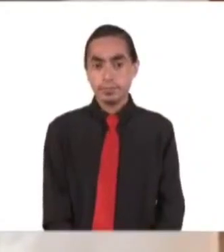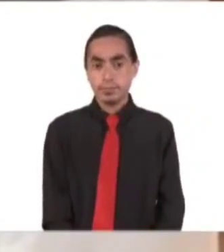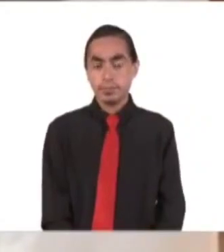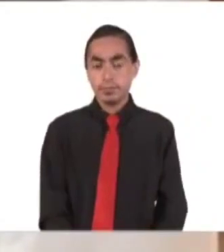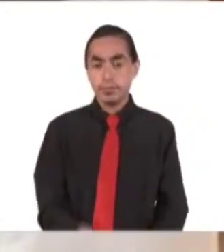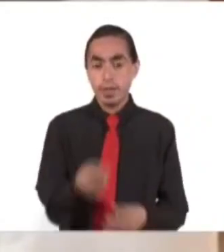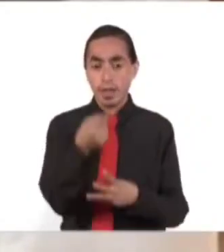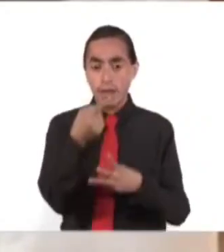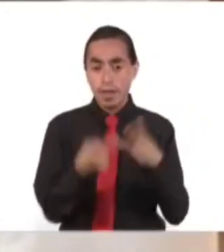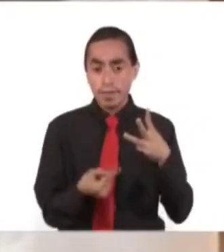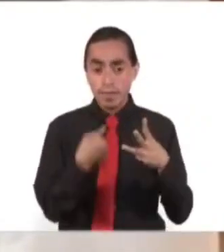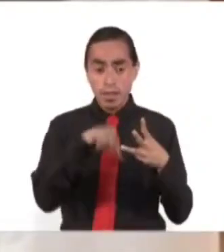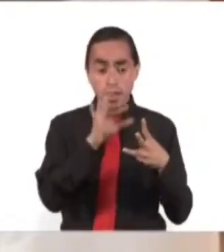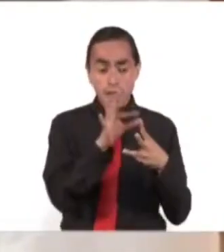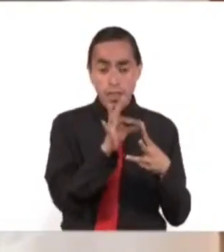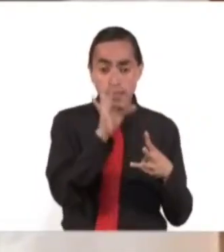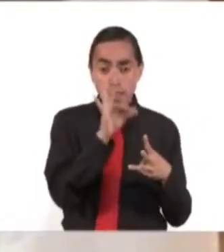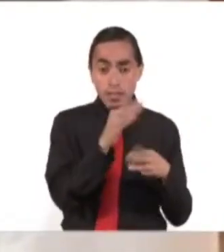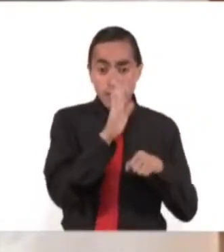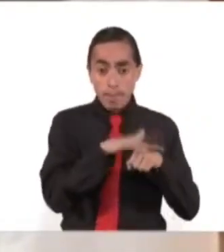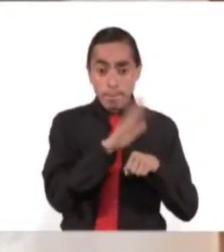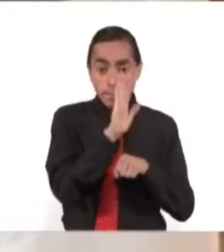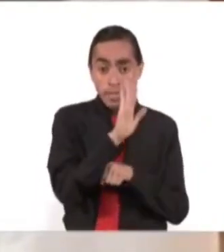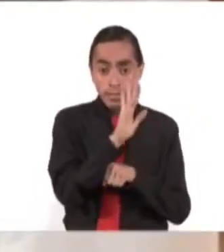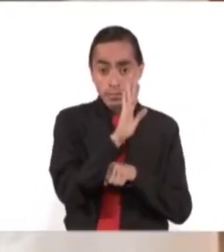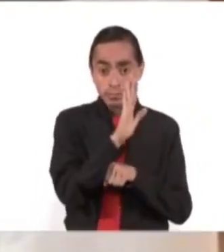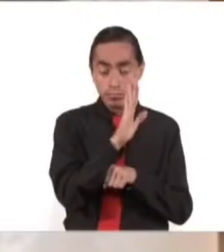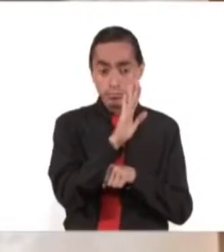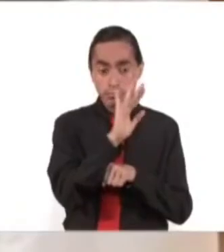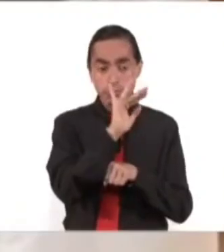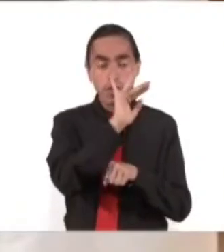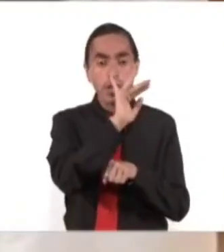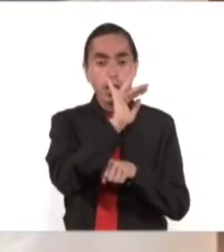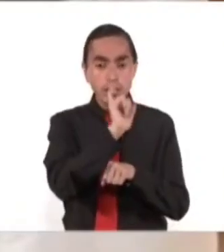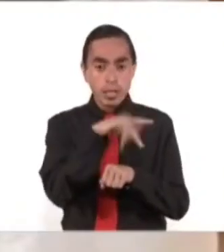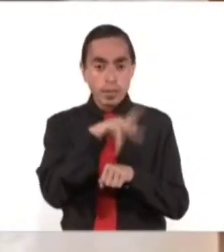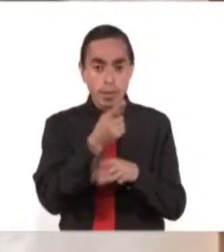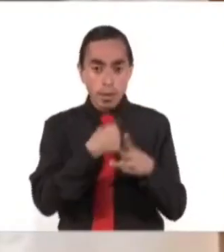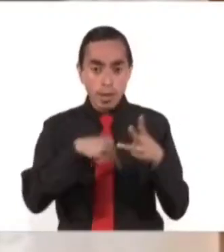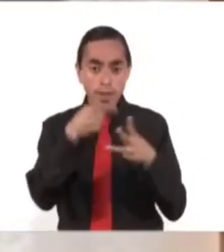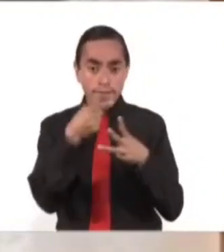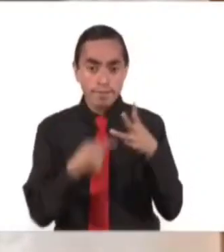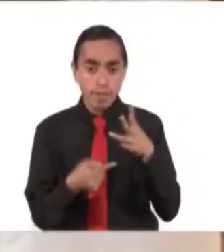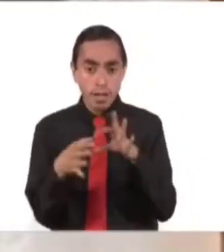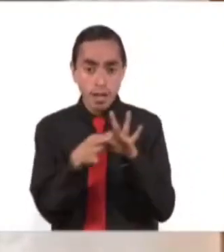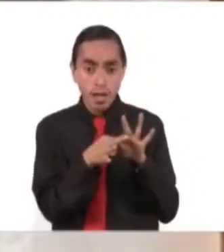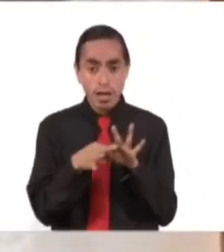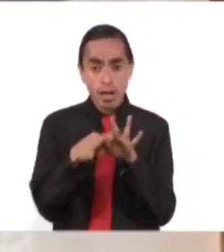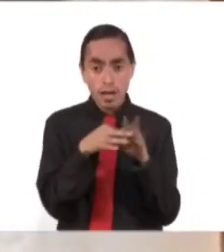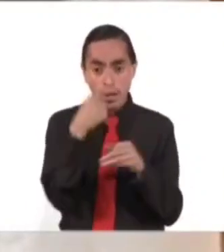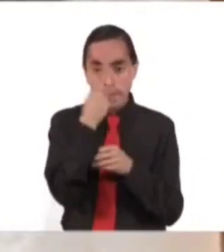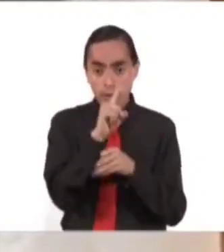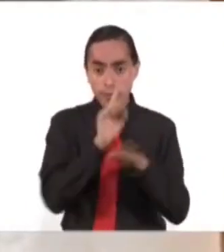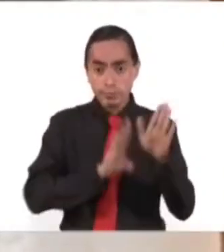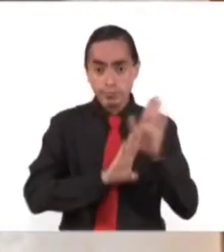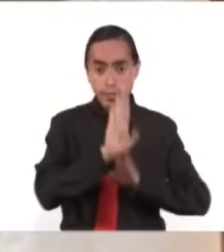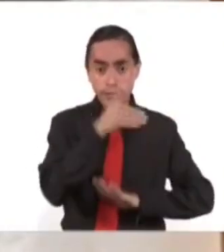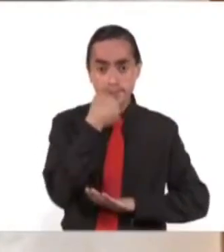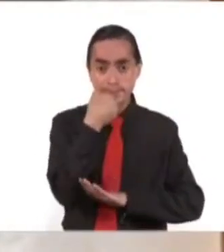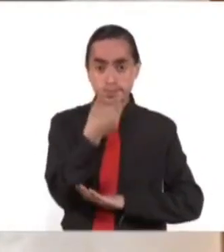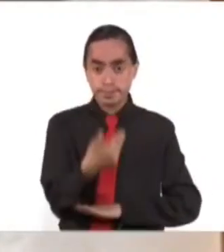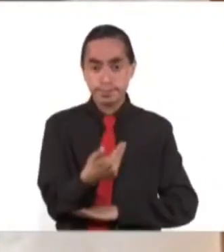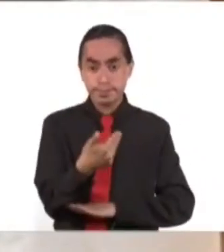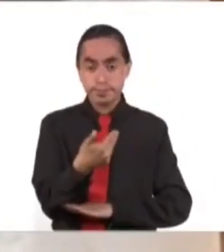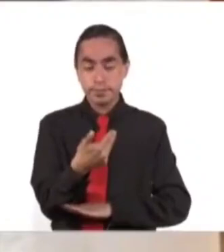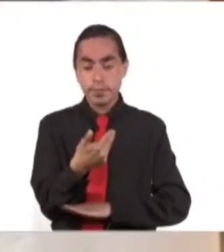de una de ellas sin el adecuado fomento y desarrollo de las otras. En el momento mismo en